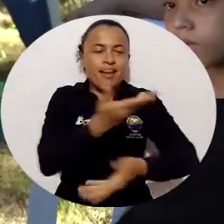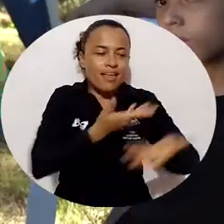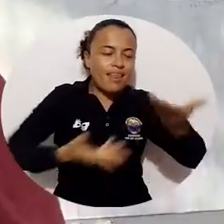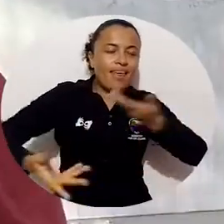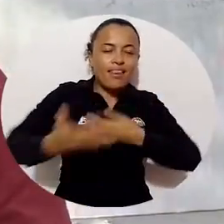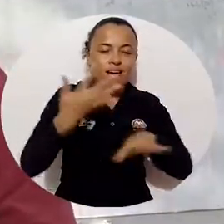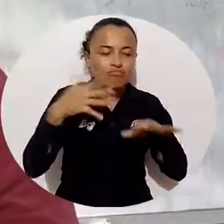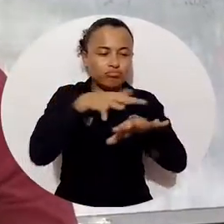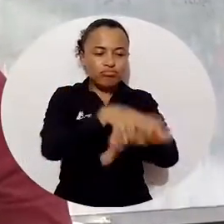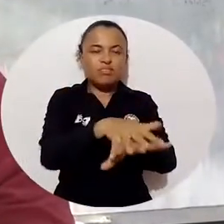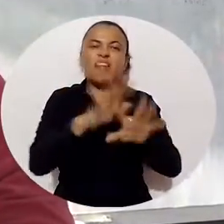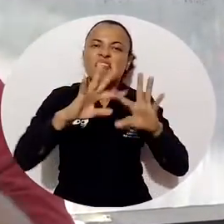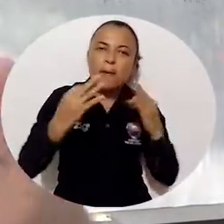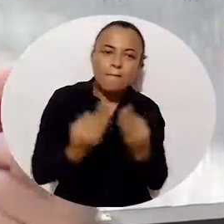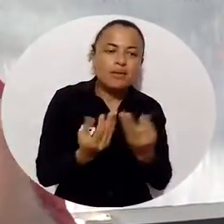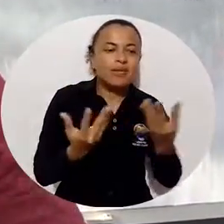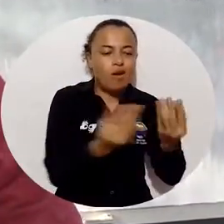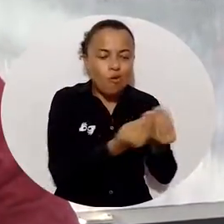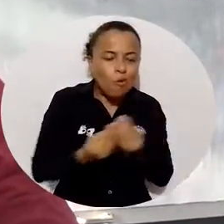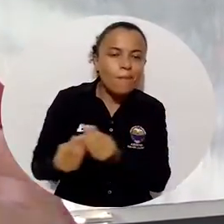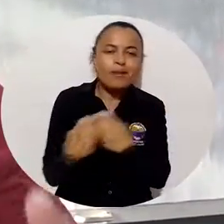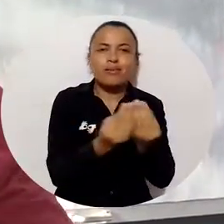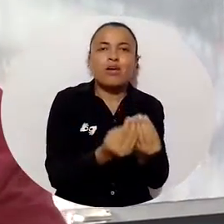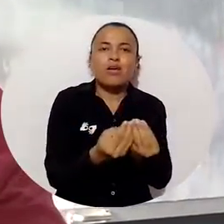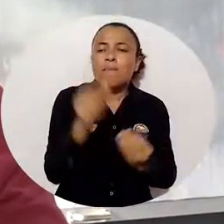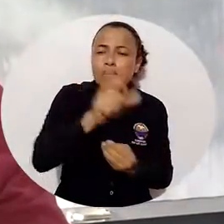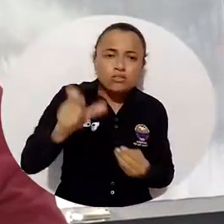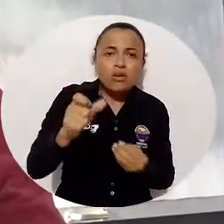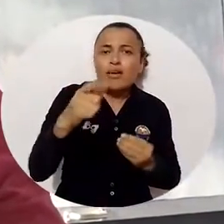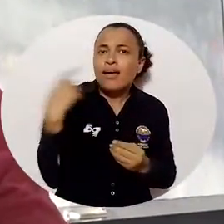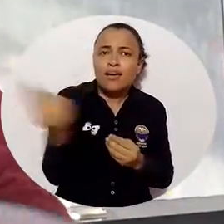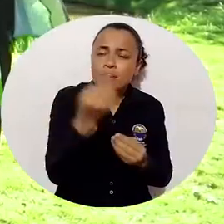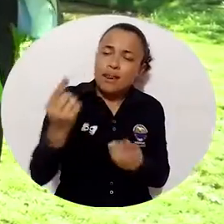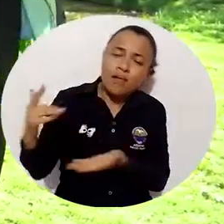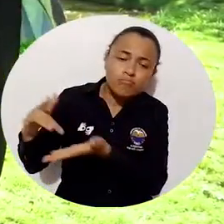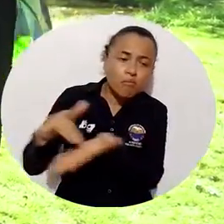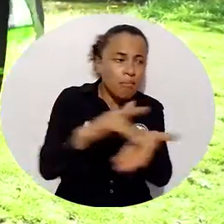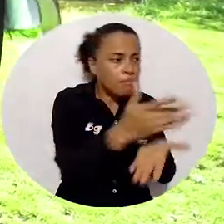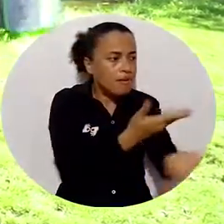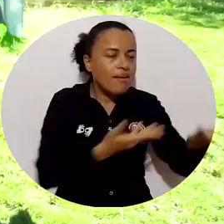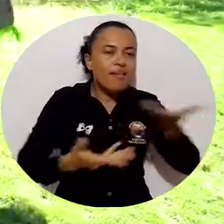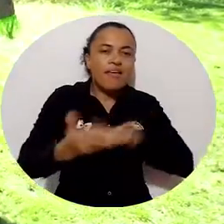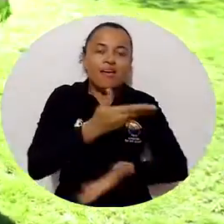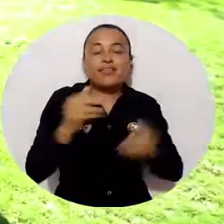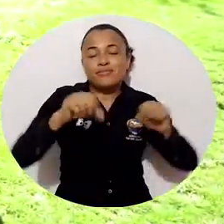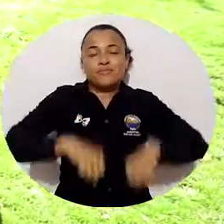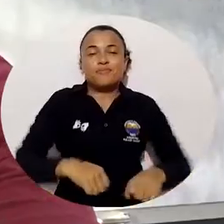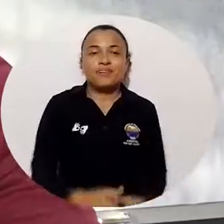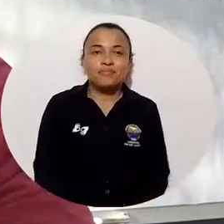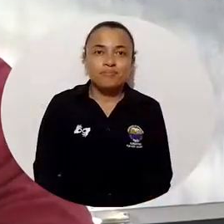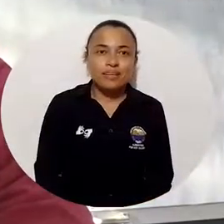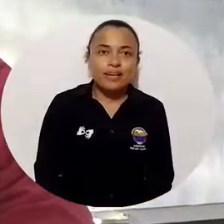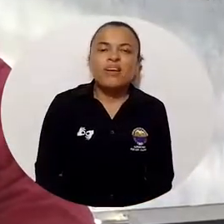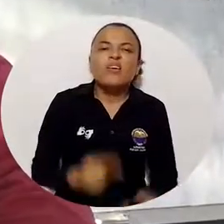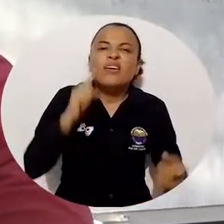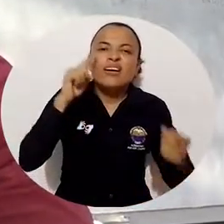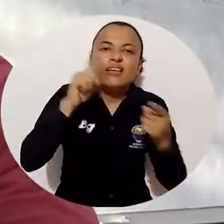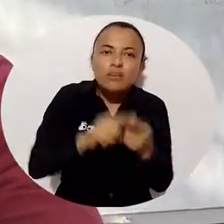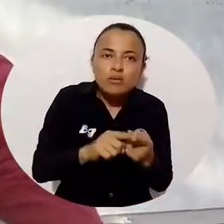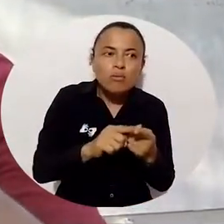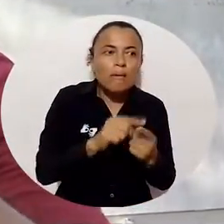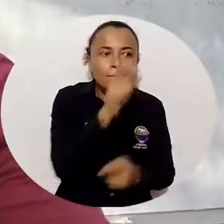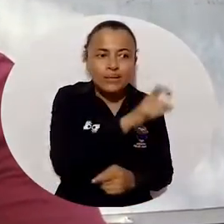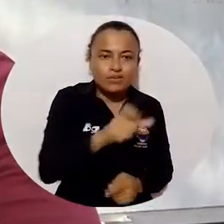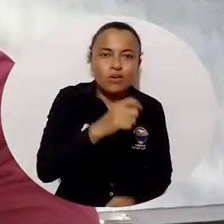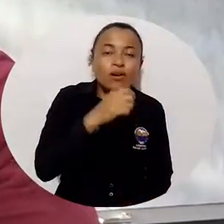El ambiente y la integración que tiene uno con la familia, con los compañeros y que otras personas y entidades se vinculen a ella en